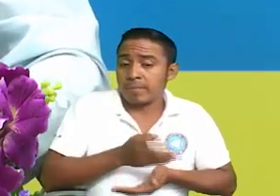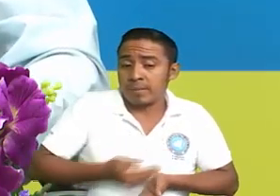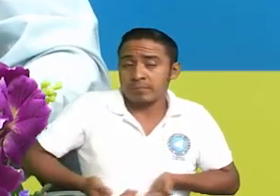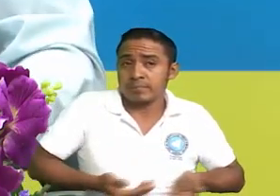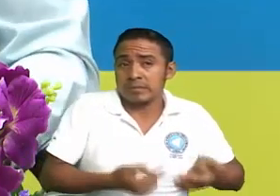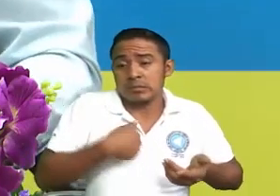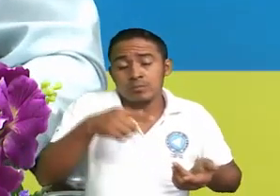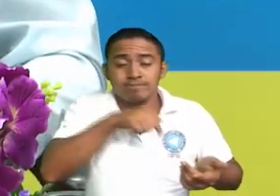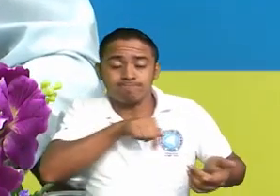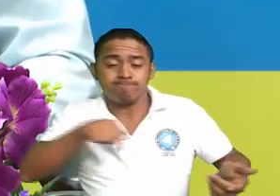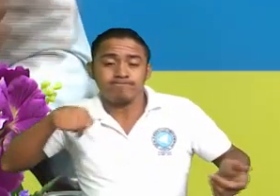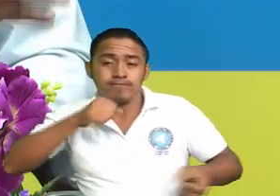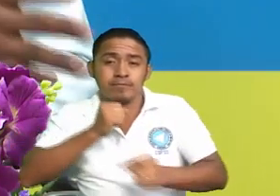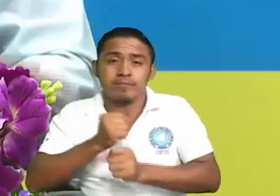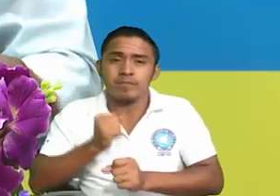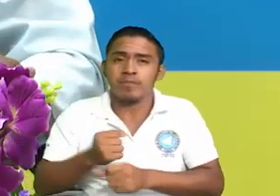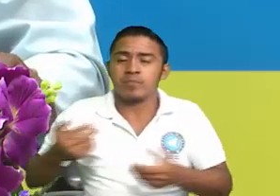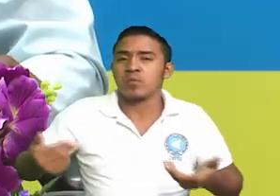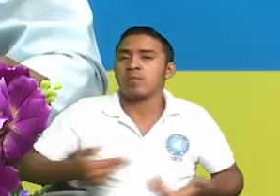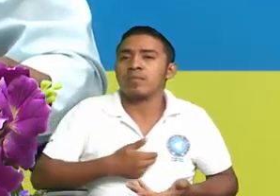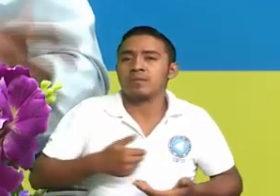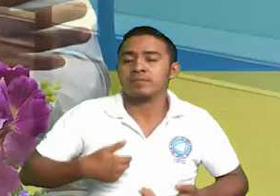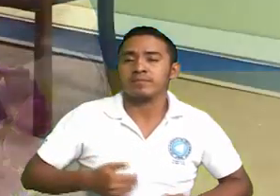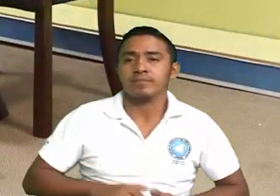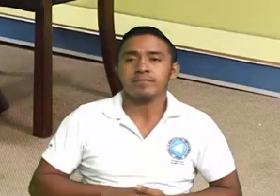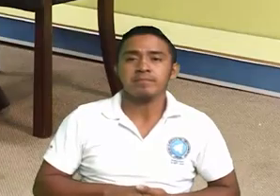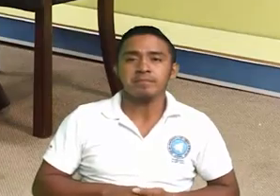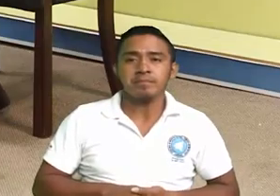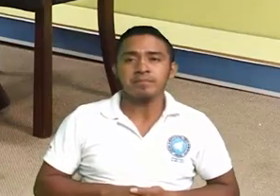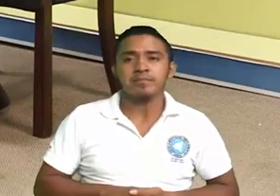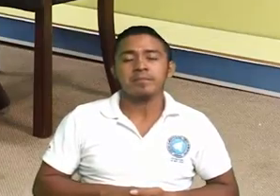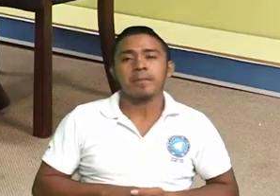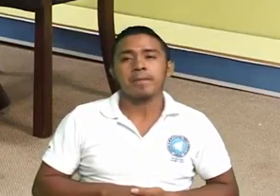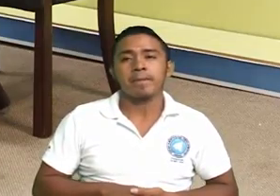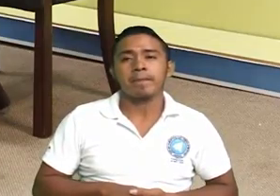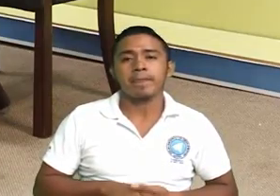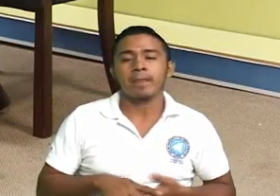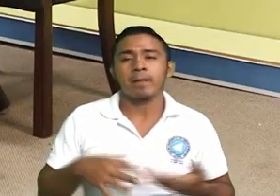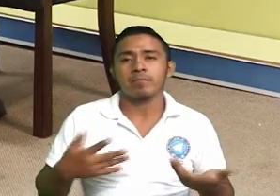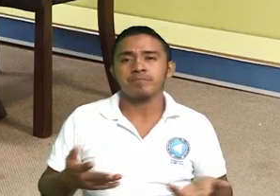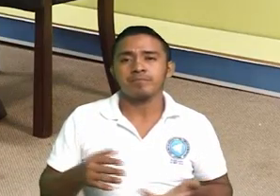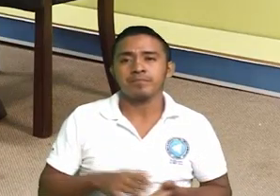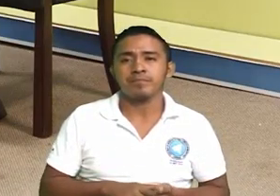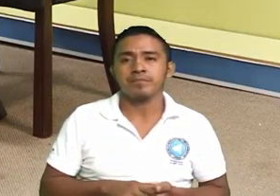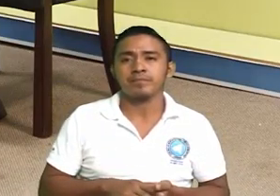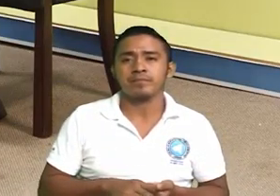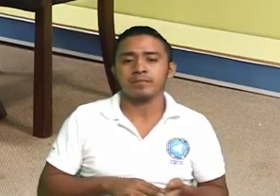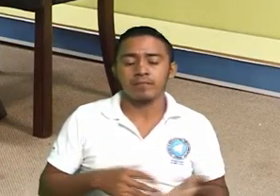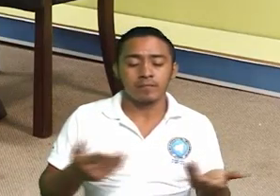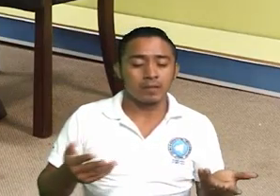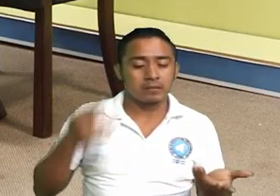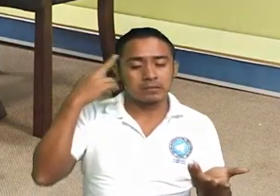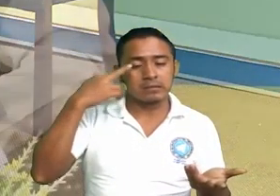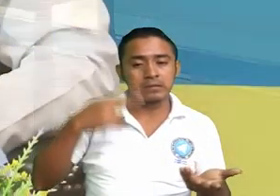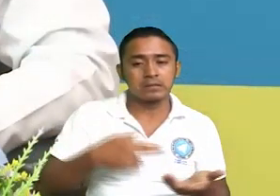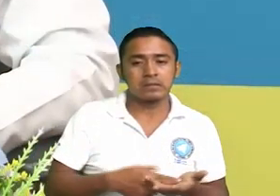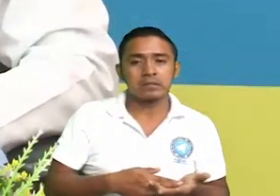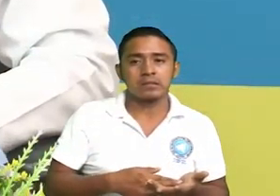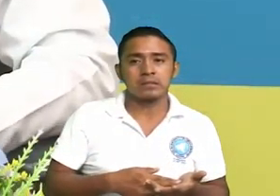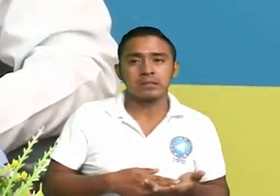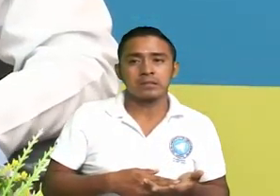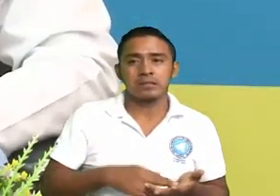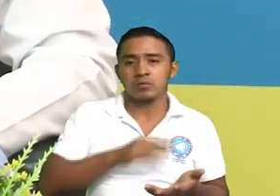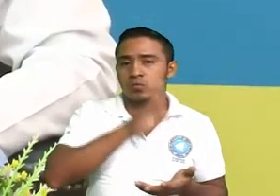cómo, es decir, la leche en polvo viene a suplantar a esa leche de pecho que ellas no le